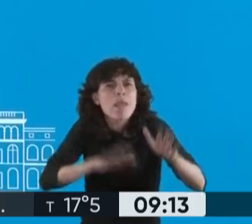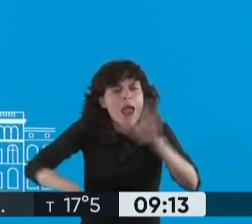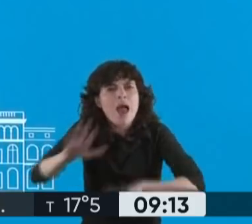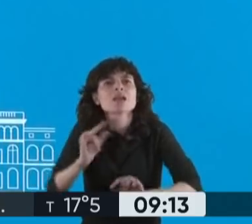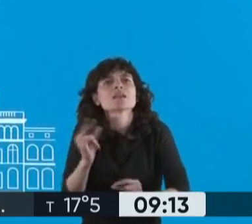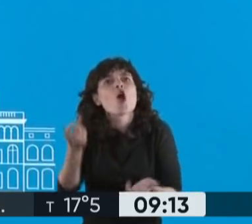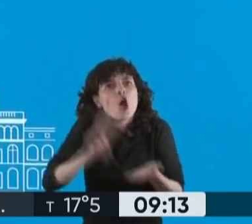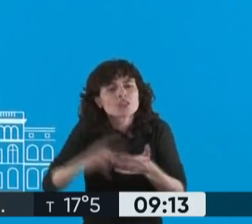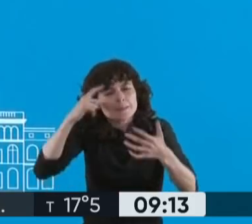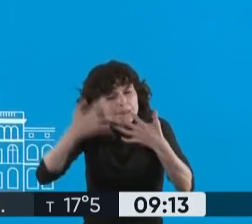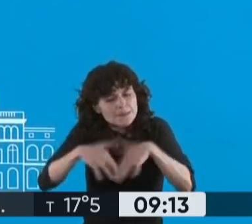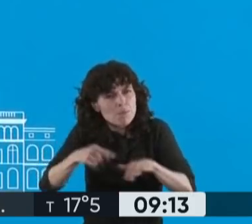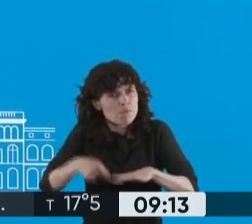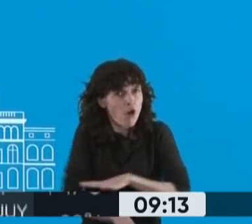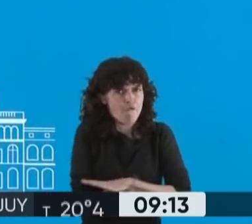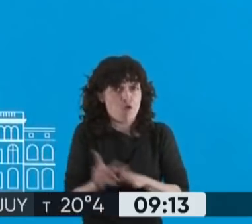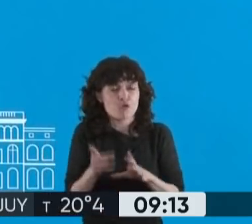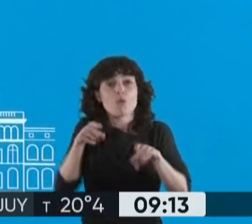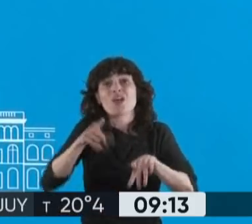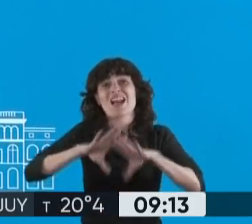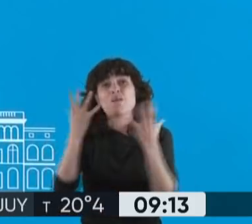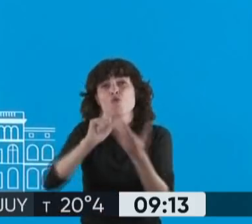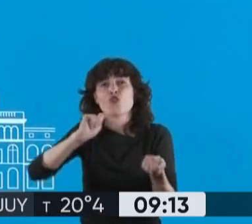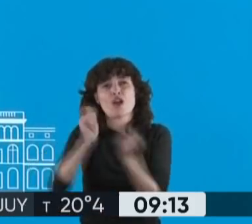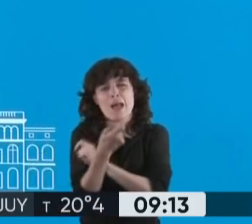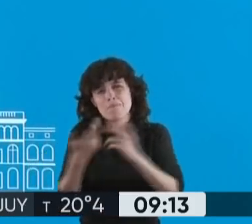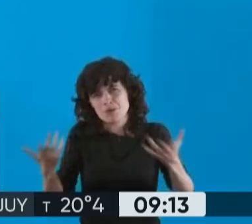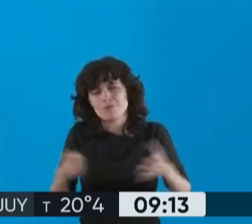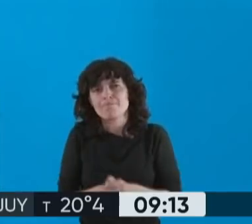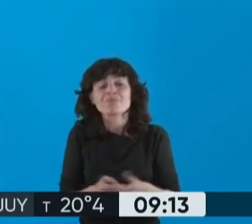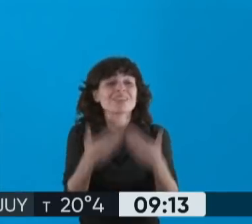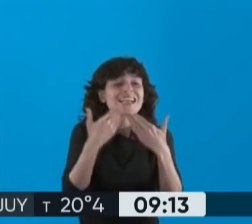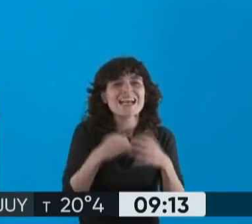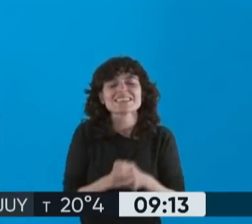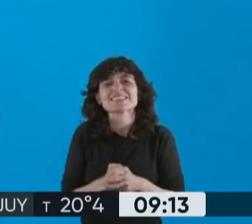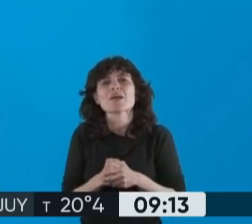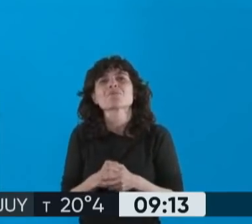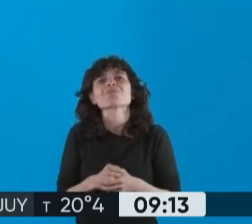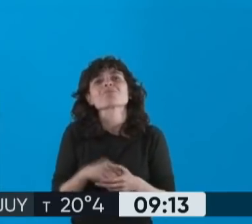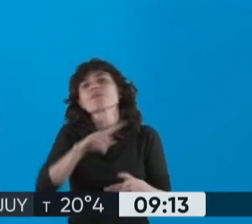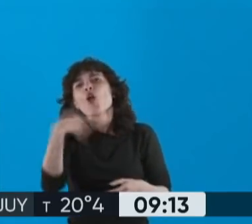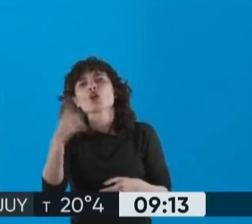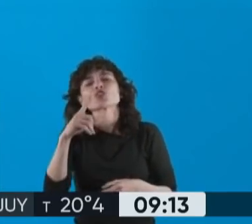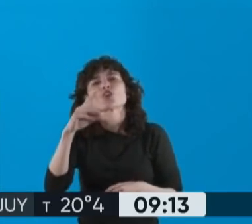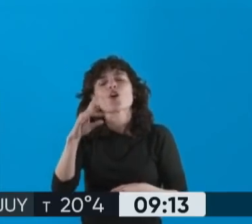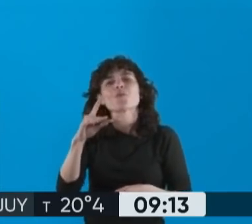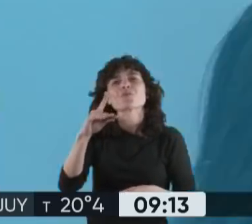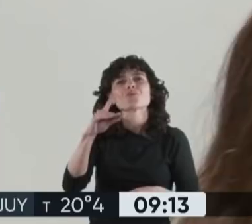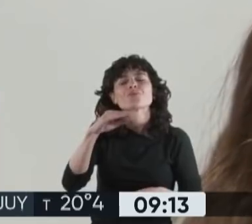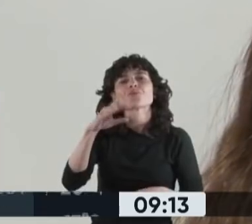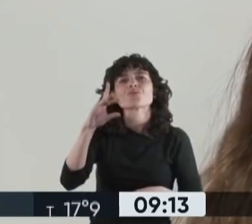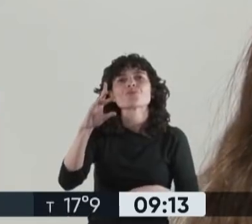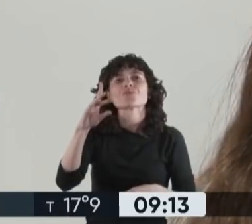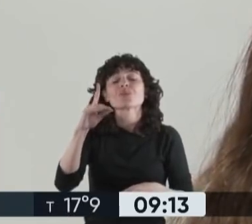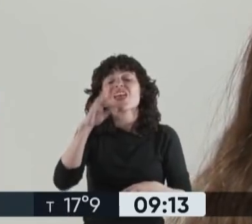una para ir haciendo frente a esta nueva situación mundial. Muchas gracias, Ariel, por la pregunta. Jonathan Eguiar, del Destape. Hola, Jonathan, buen día. Hola, buenos días, Gabriela, ¿cómo